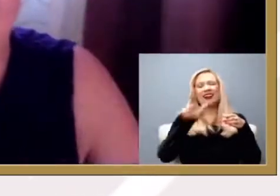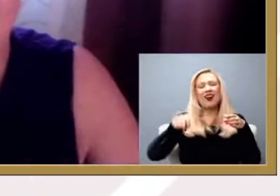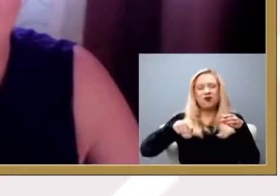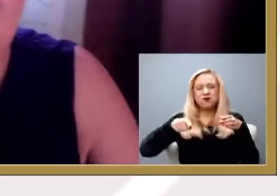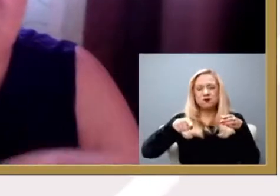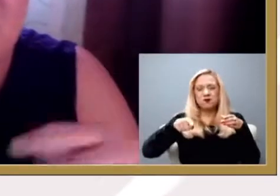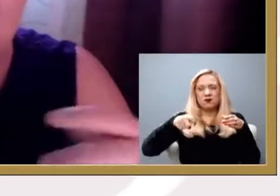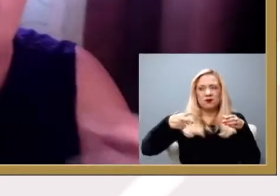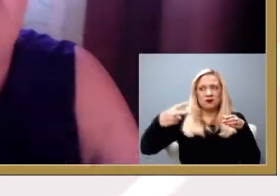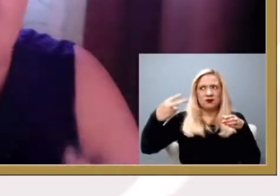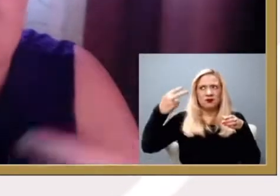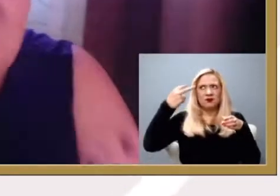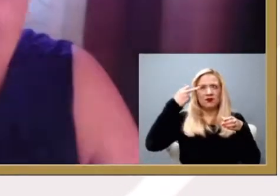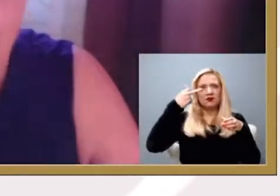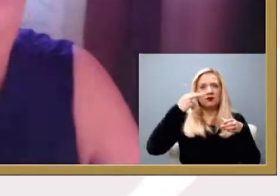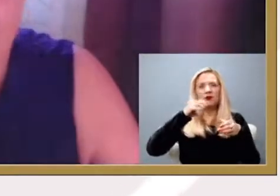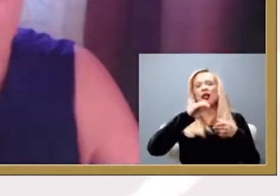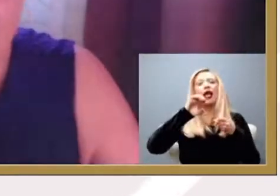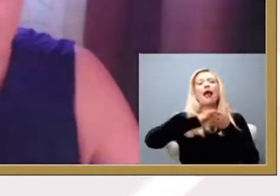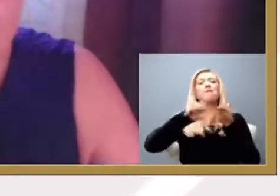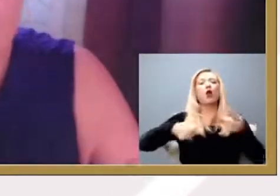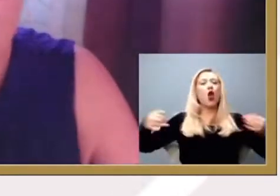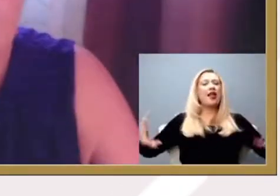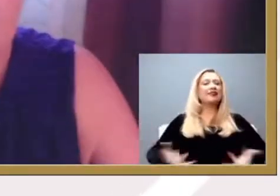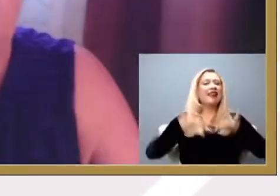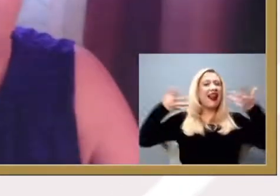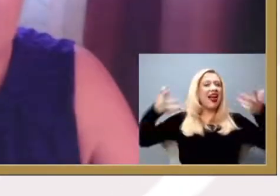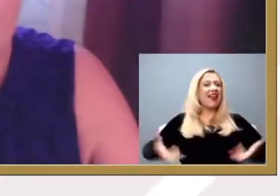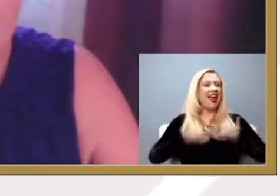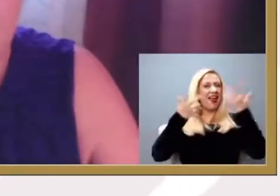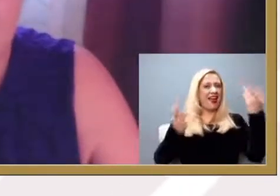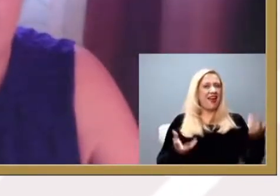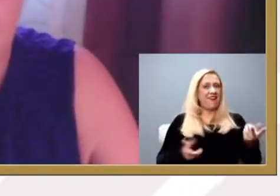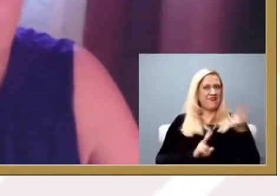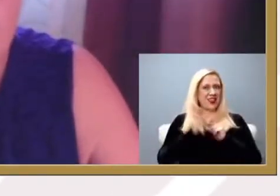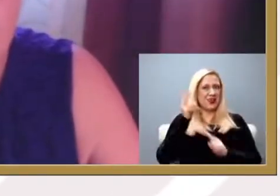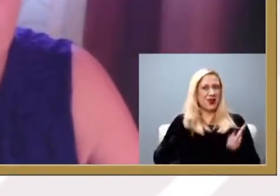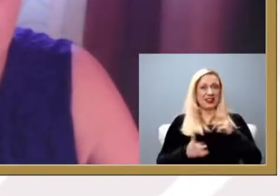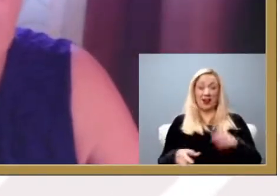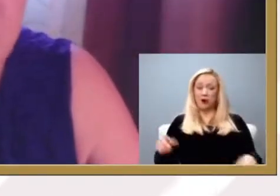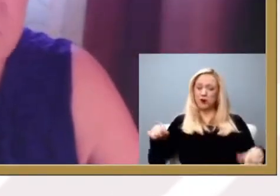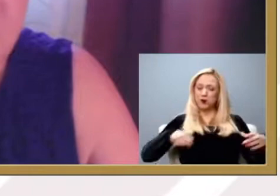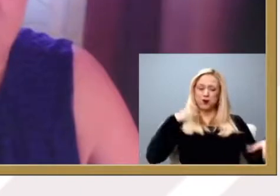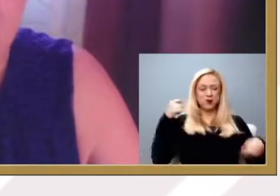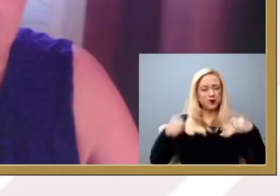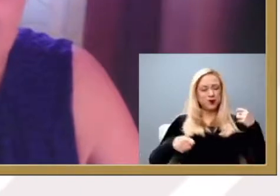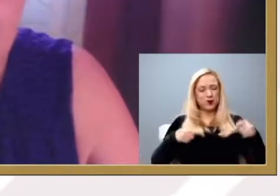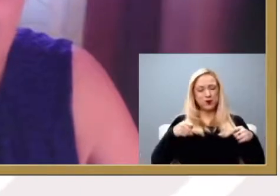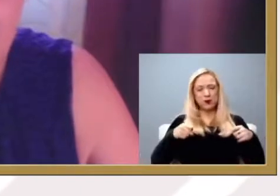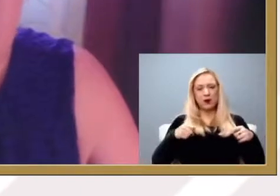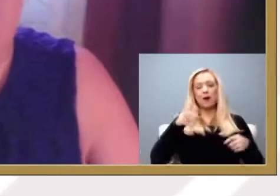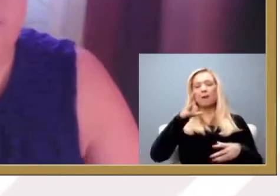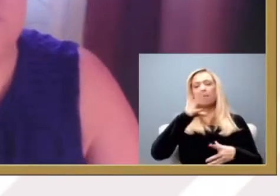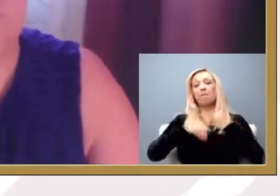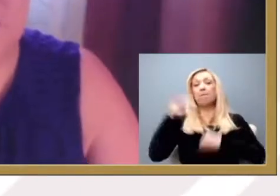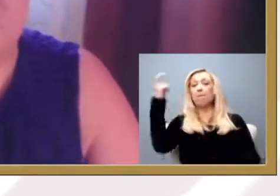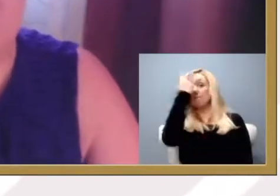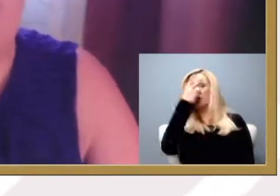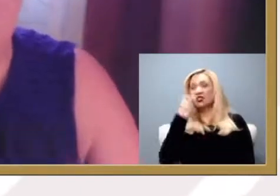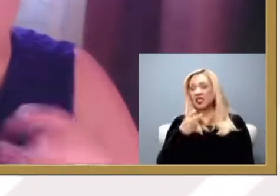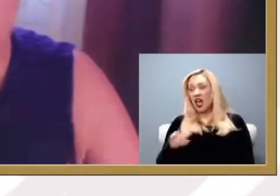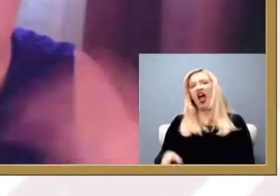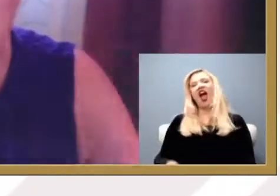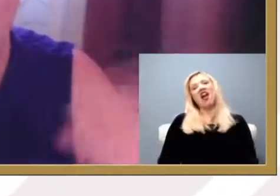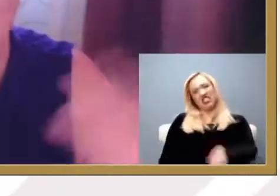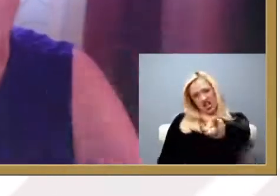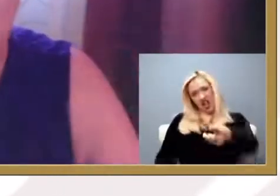compañera que mencionó que si estás comiendo una ensalada, dicen, o sea, no llegaste a ser gorda porque comes ensalada, pero si te estás comiendo una pizza, dicen, justo por eso eres gorda.